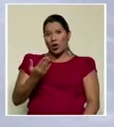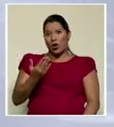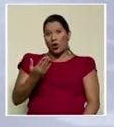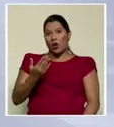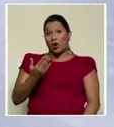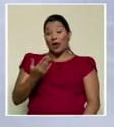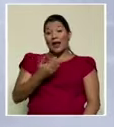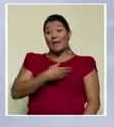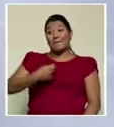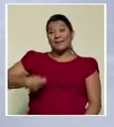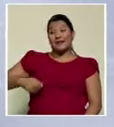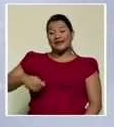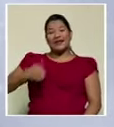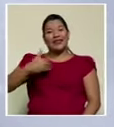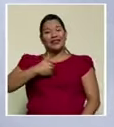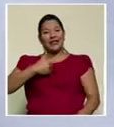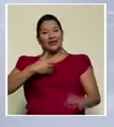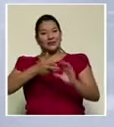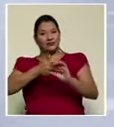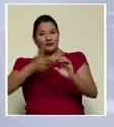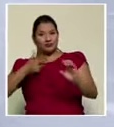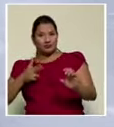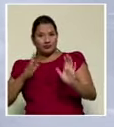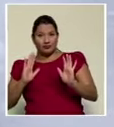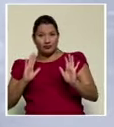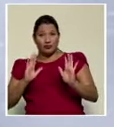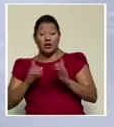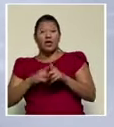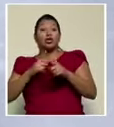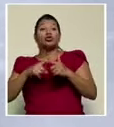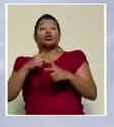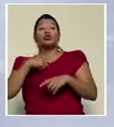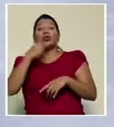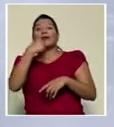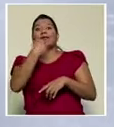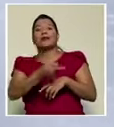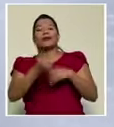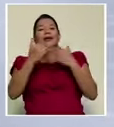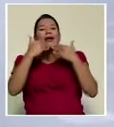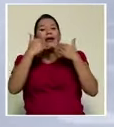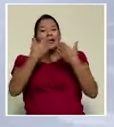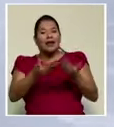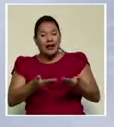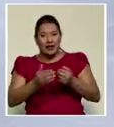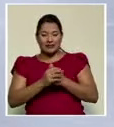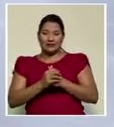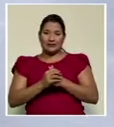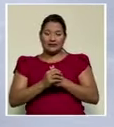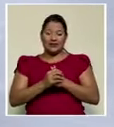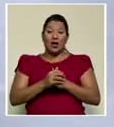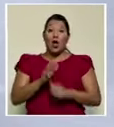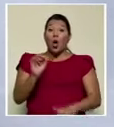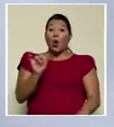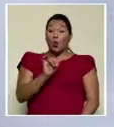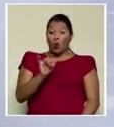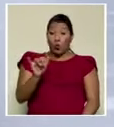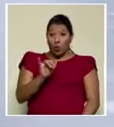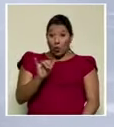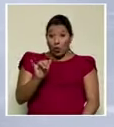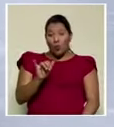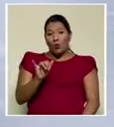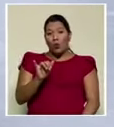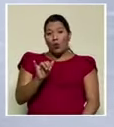inhibirse. Bueno, yo le agradezco a ella que a sabiendas de que una